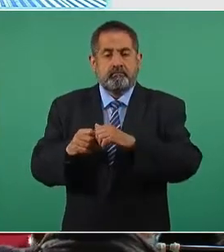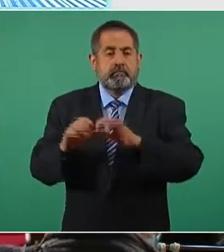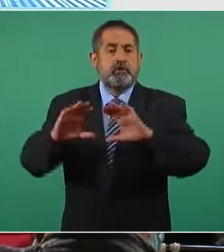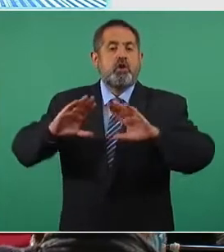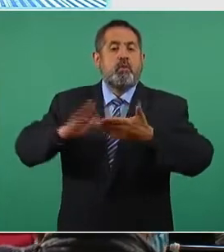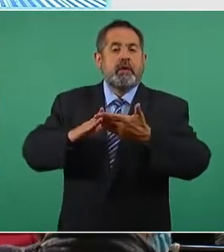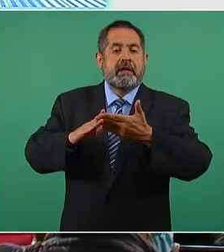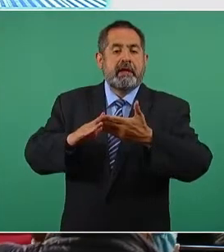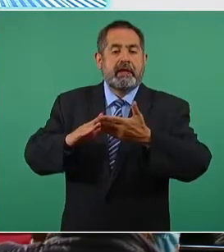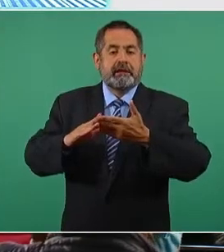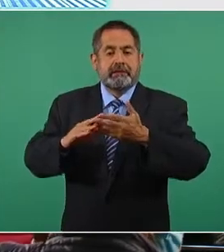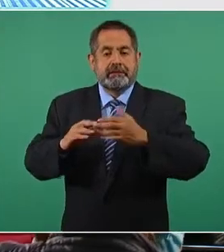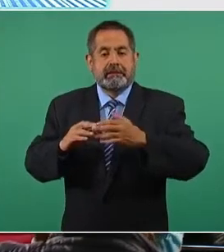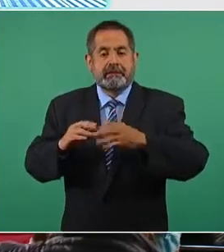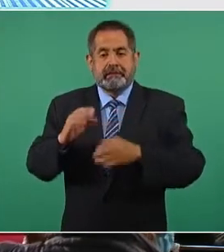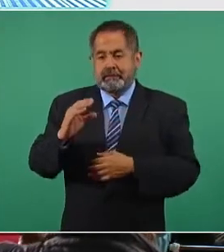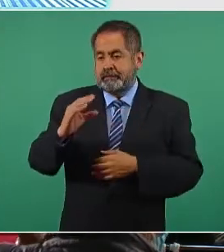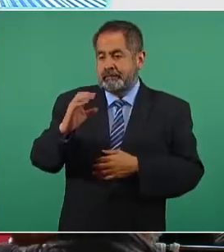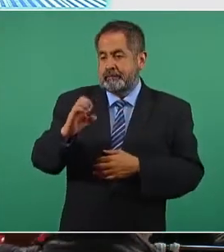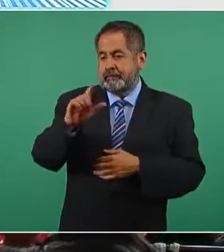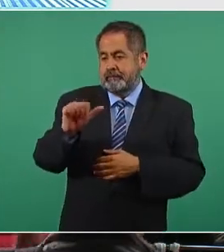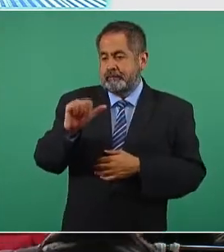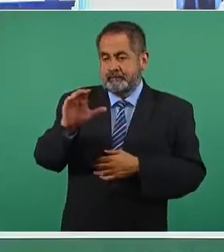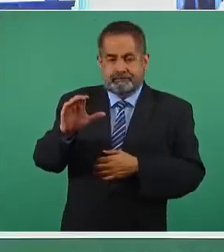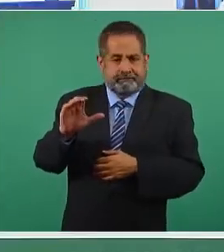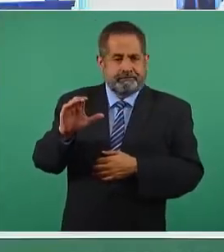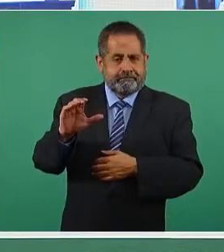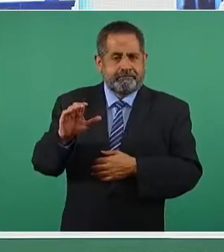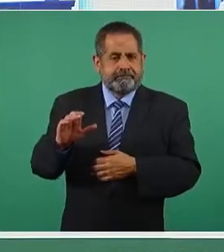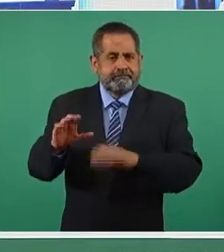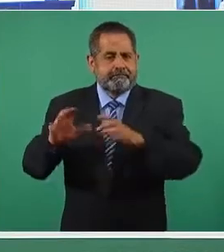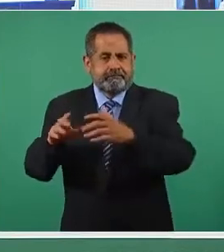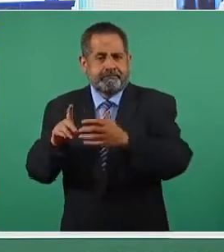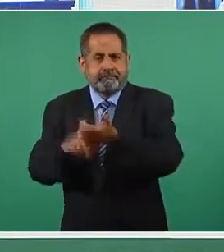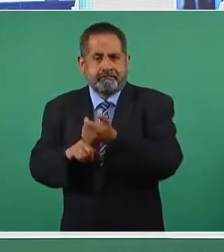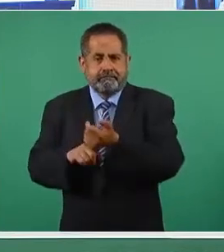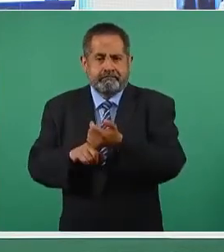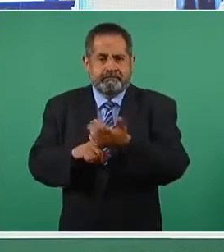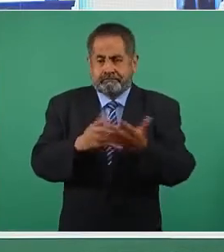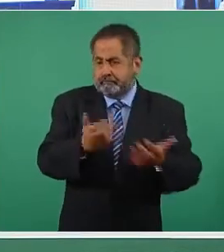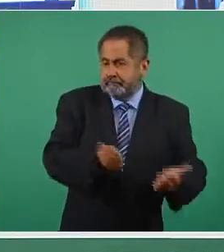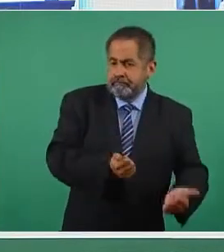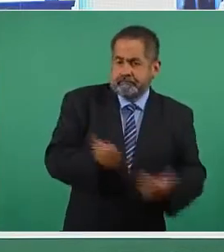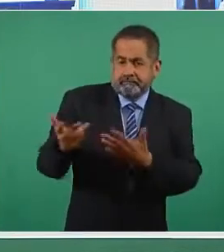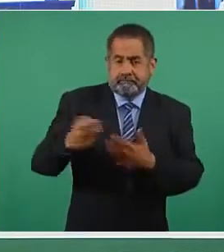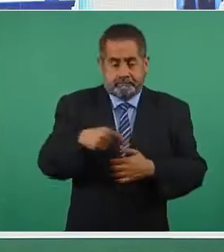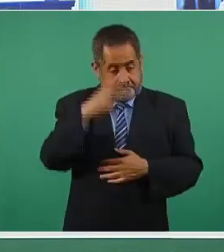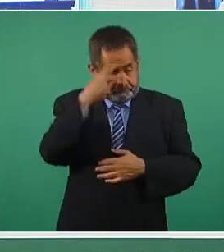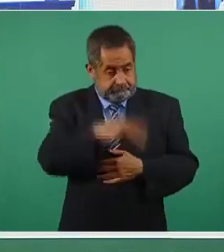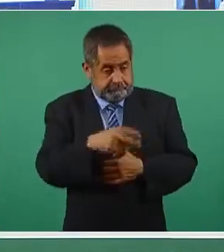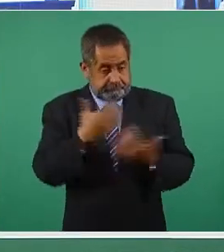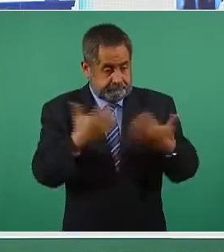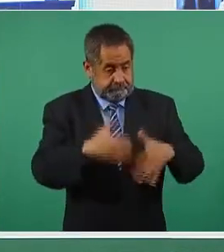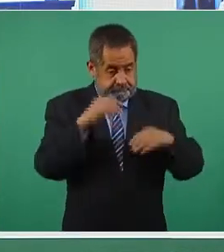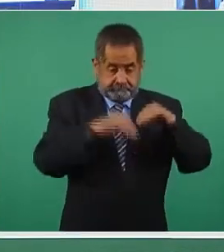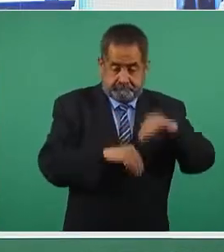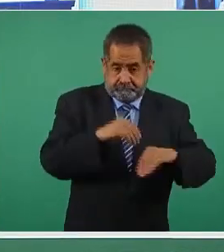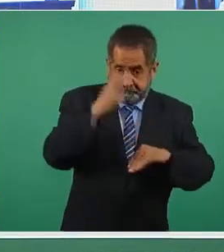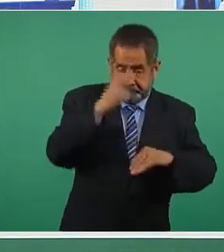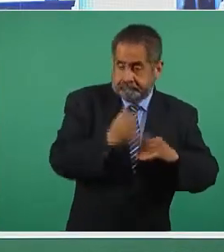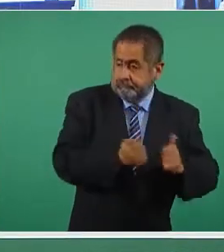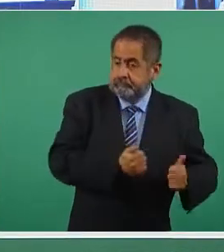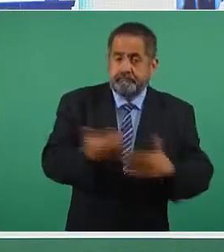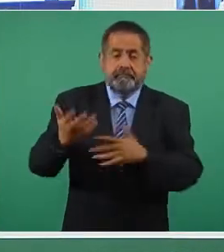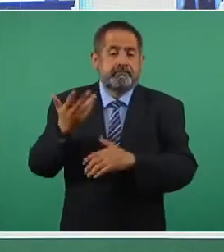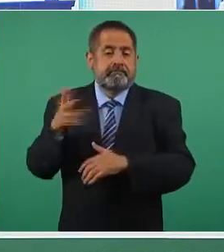Latinoamericanos y Caribeños el envío de ventiladores mecánicos hechos en México a 10 países en América Latina